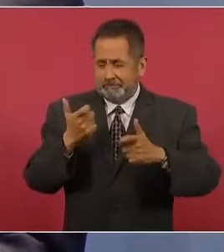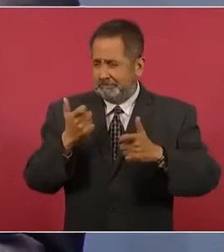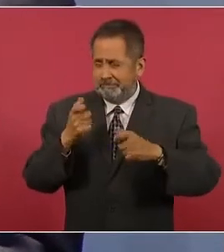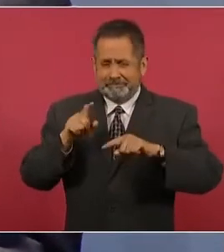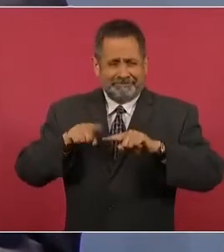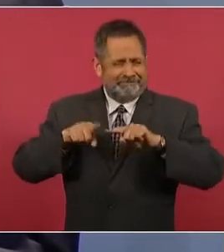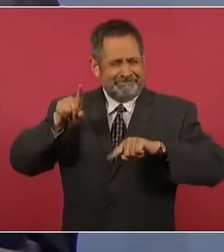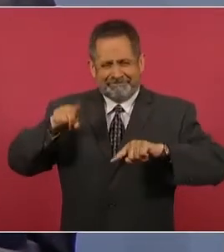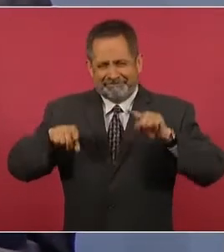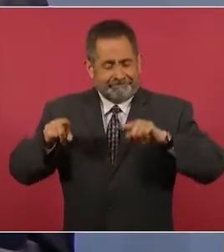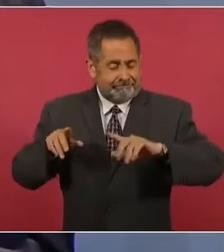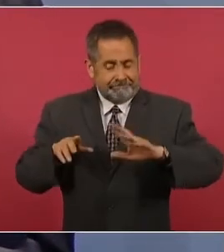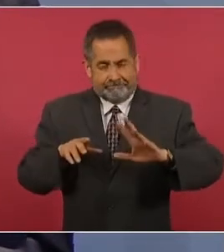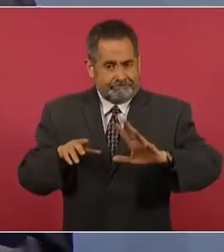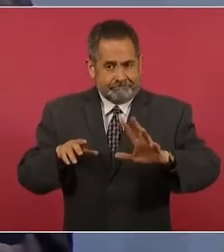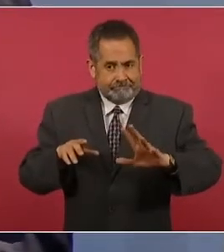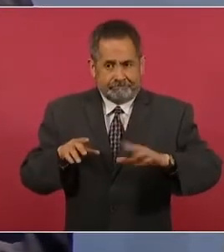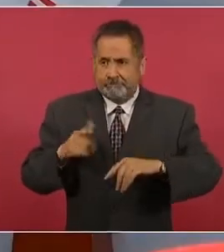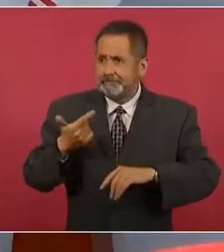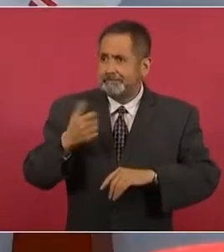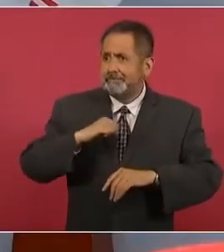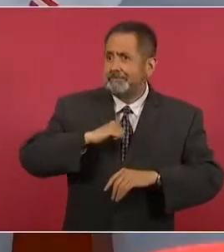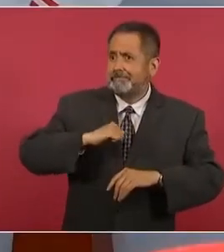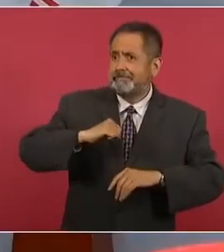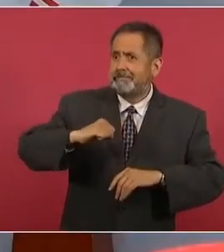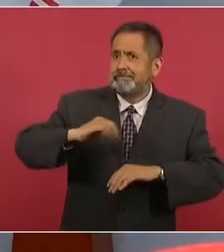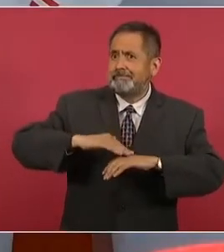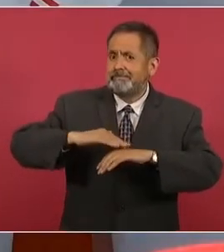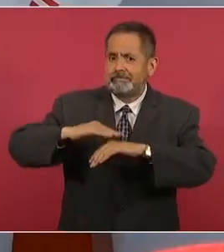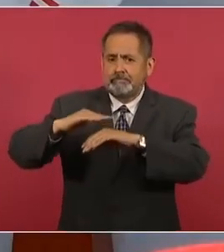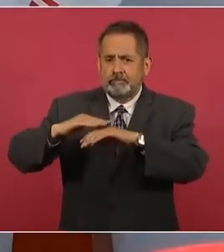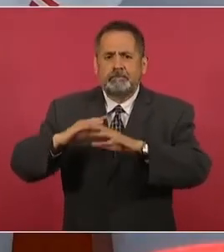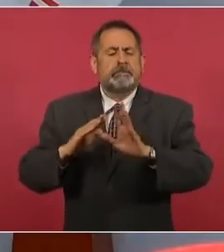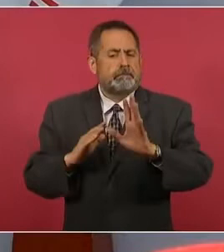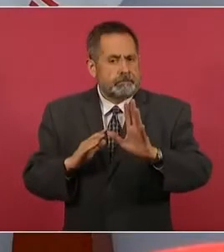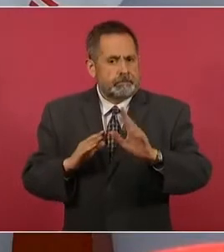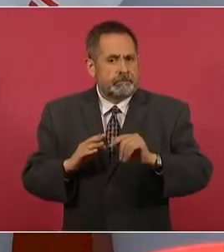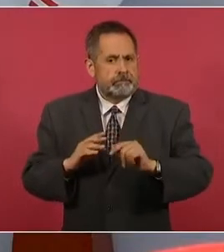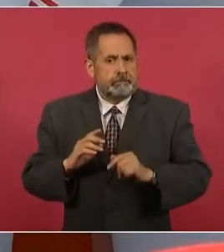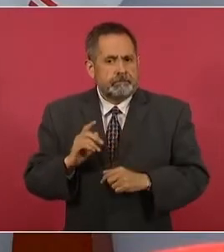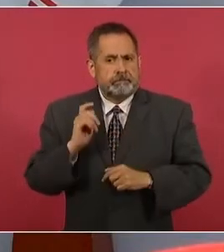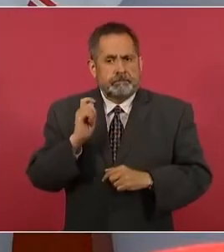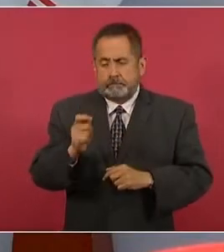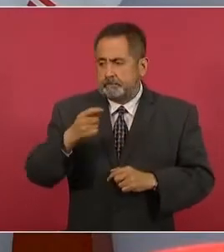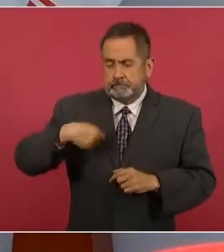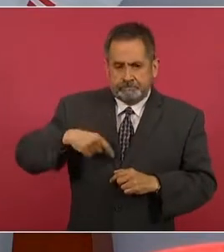incremento de la inflación es algo que tenemos que